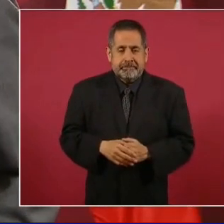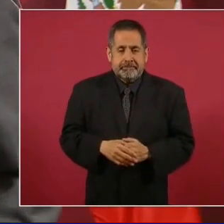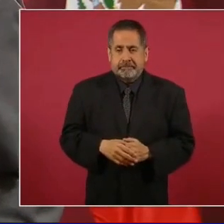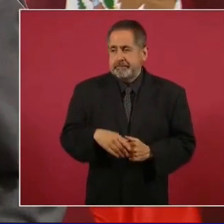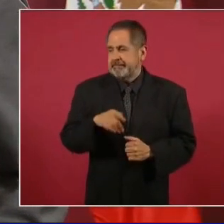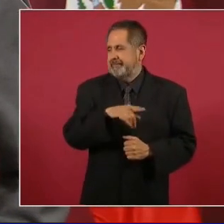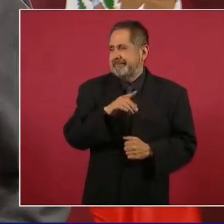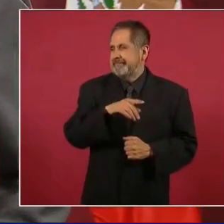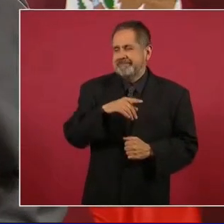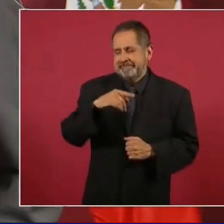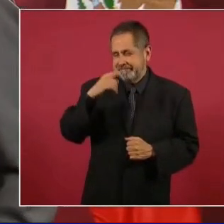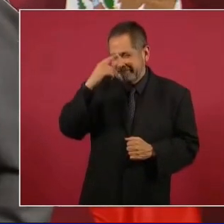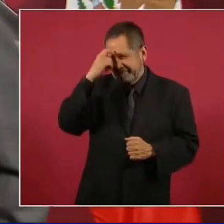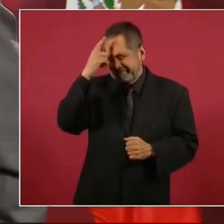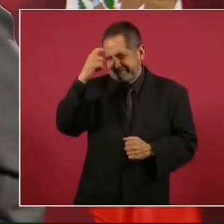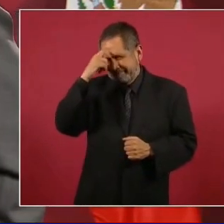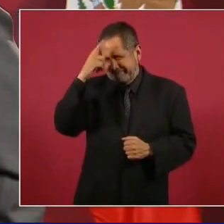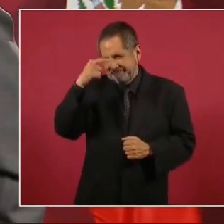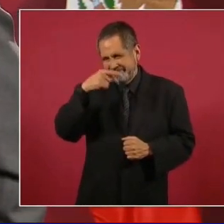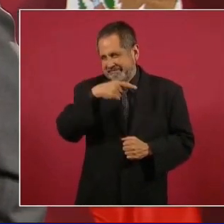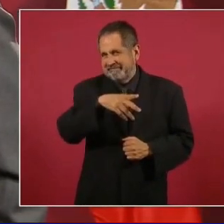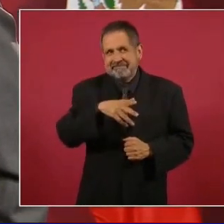Inventaron lo de